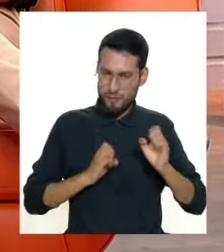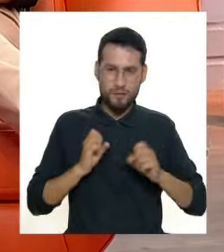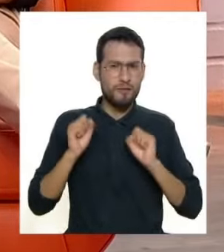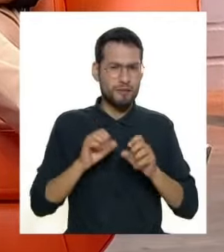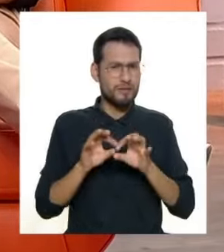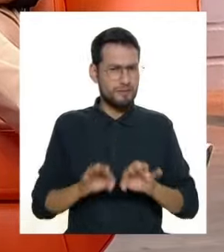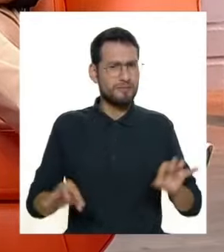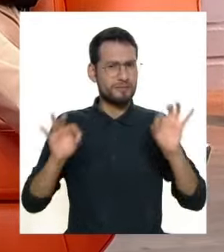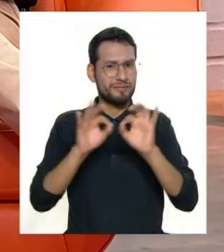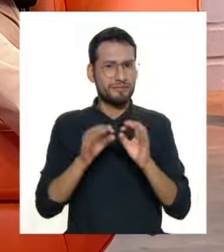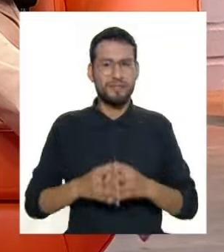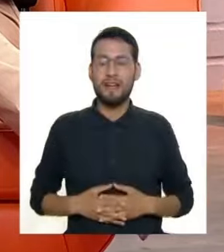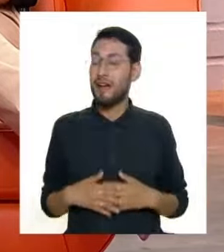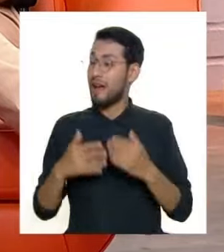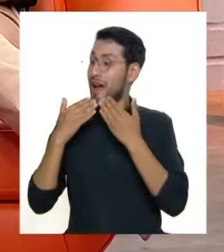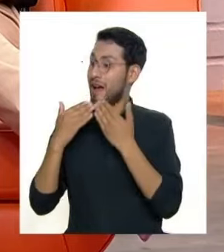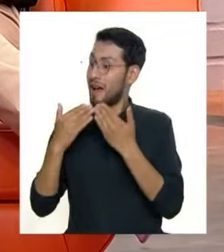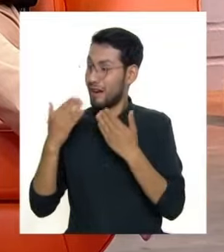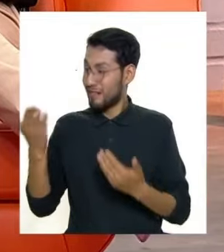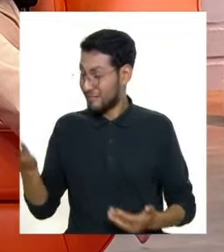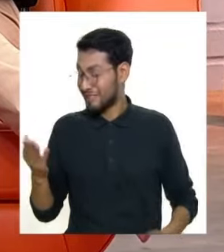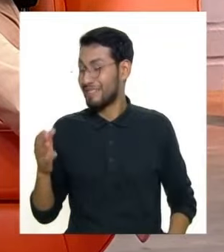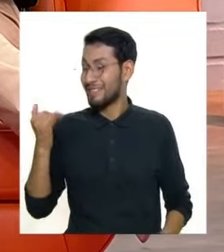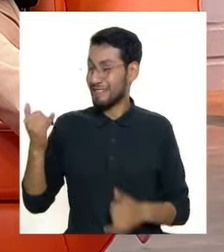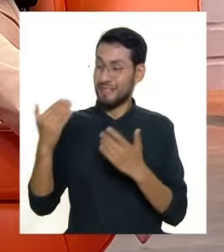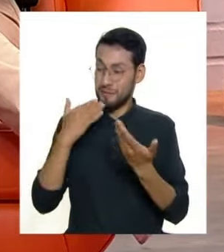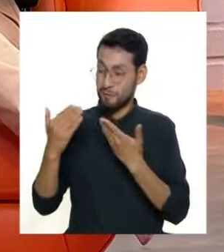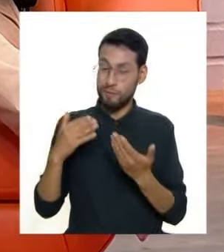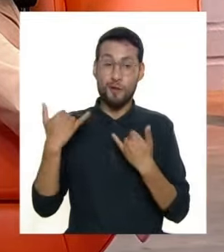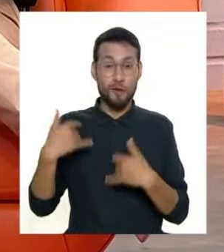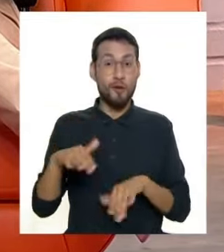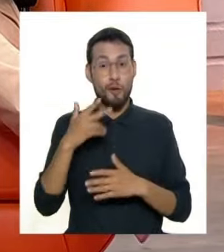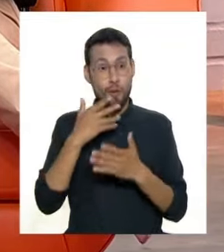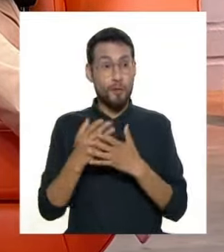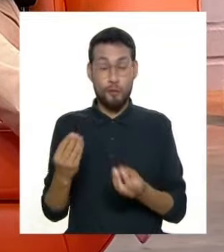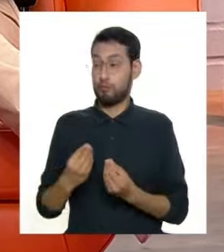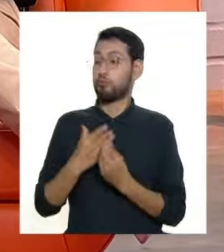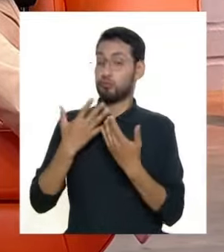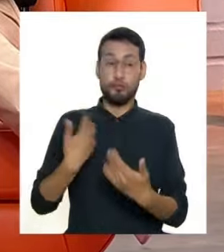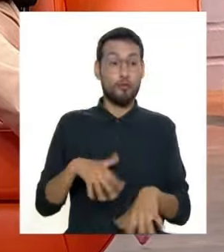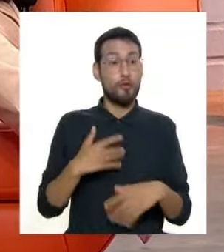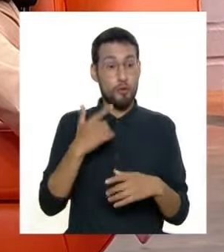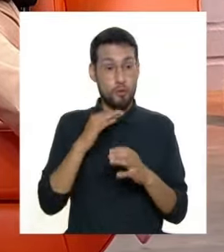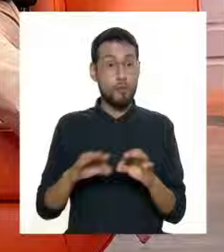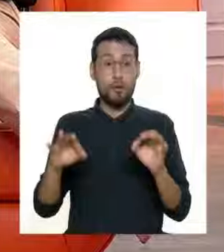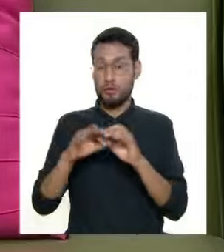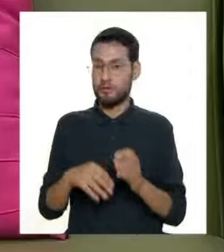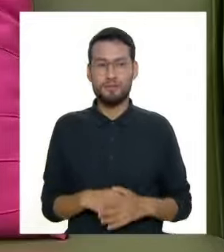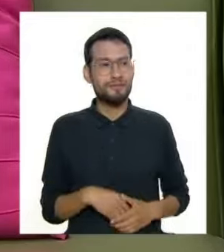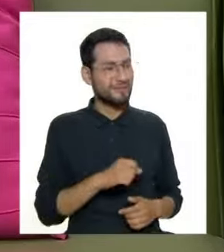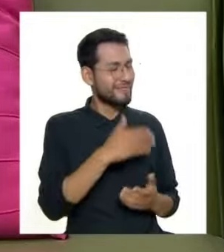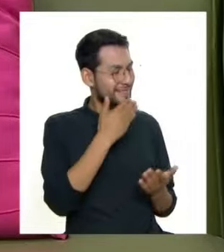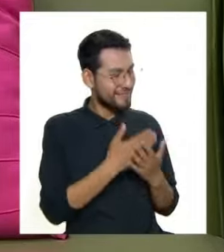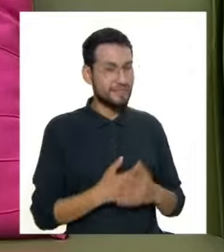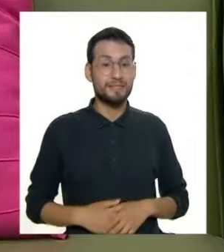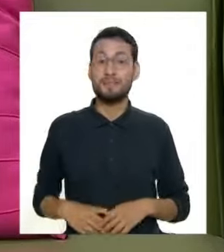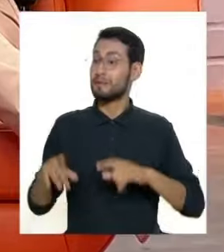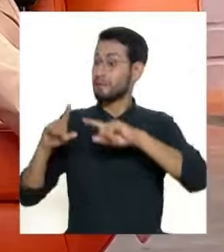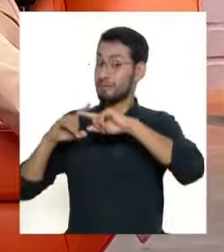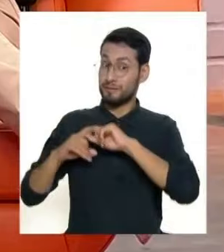es tan importante. Muchísimas gracias por esta conversación, que ha sido muy nutritiva, sumamente nutritiva. Gracias, Cristo.